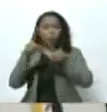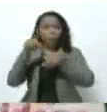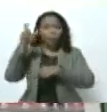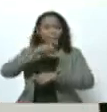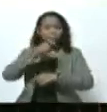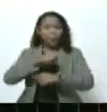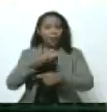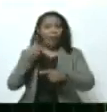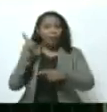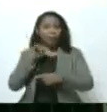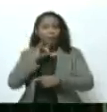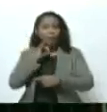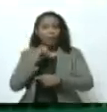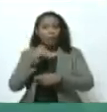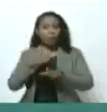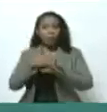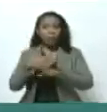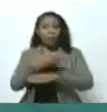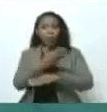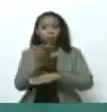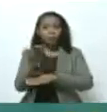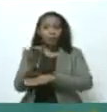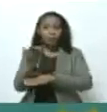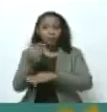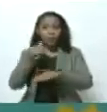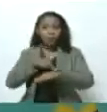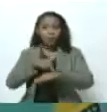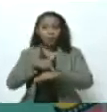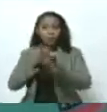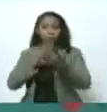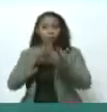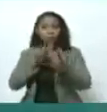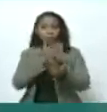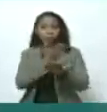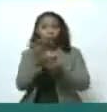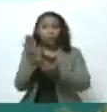y otras necesidades. Es parte de la información que nosotros podemos aportar a esta hora y con ella retornamos el contacto.